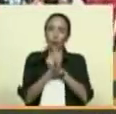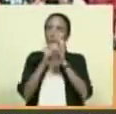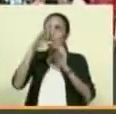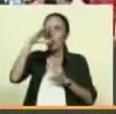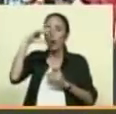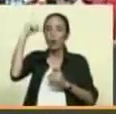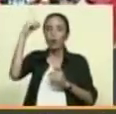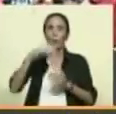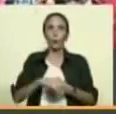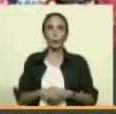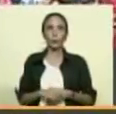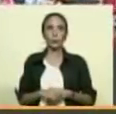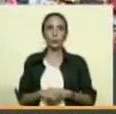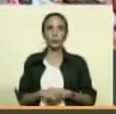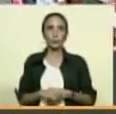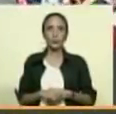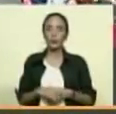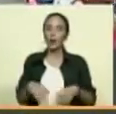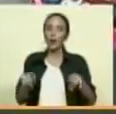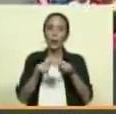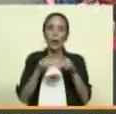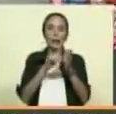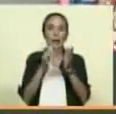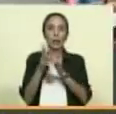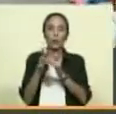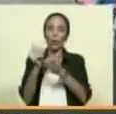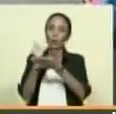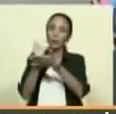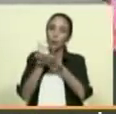Oh Jesús Cristo Redentor,